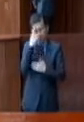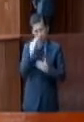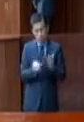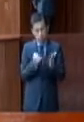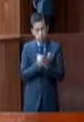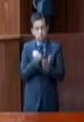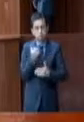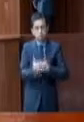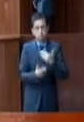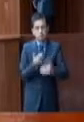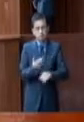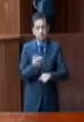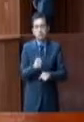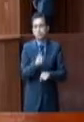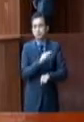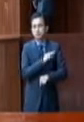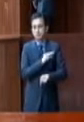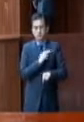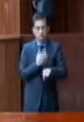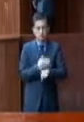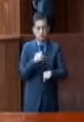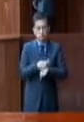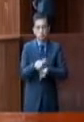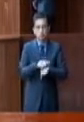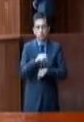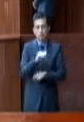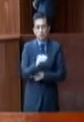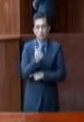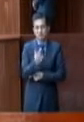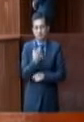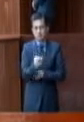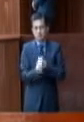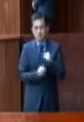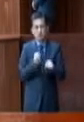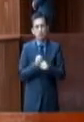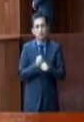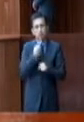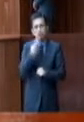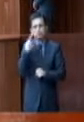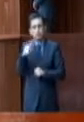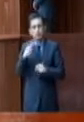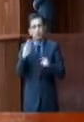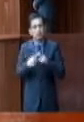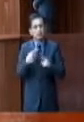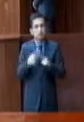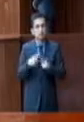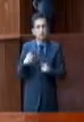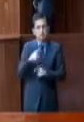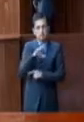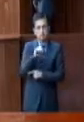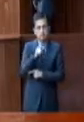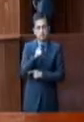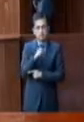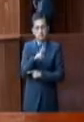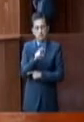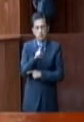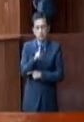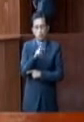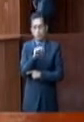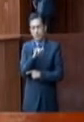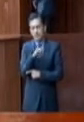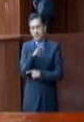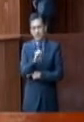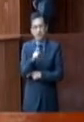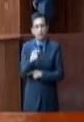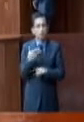especial sancionador central número 97 de este año iniciado con motivo de la queja presentada por césar uribe salinas en